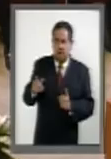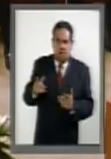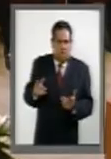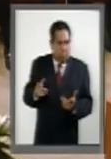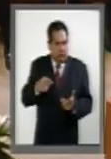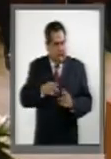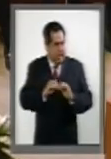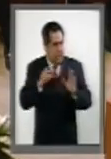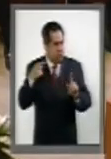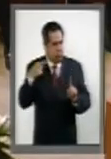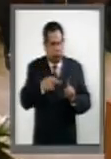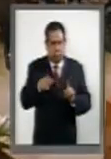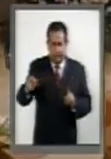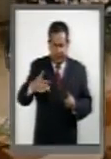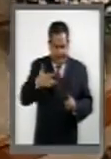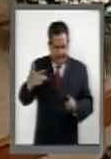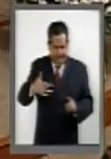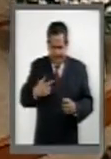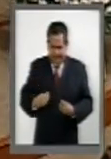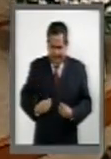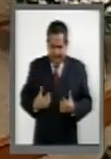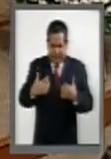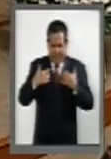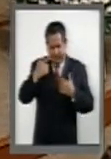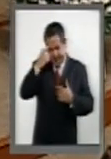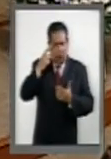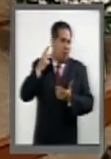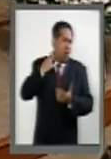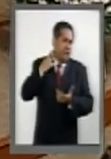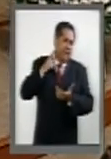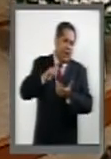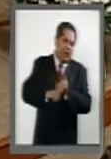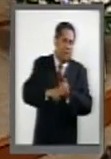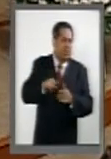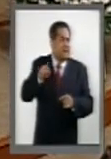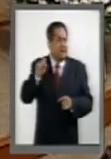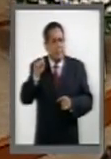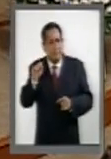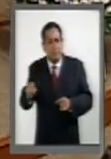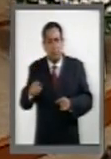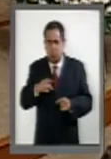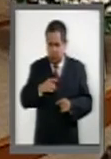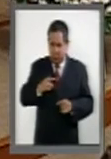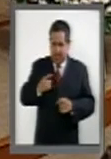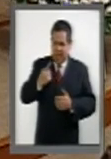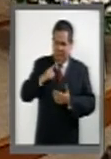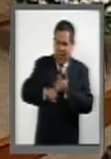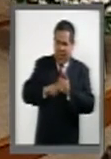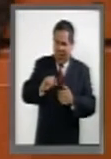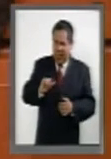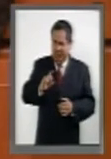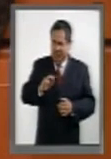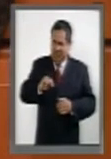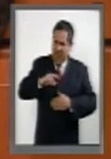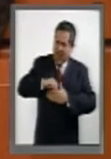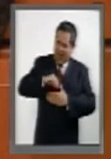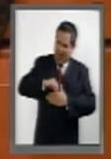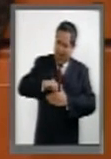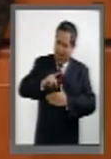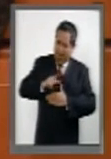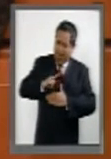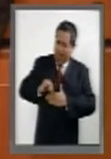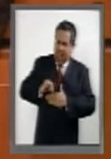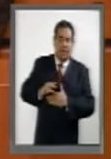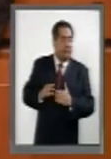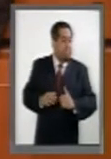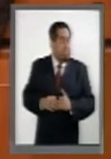manera. Traía en su sangre los genes de la política, el mismísimo ADN del priismo. Ocupó la